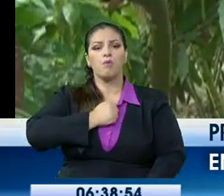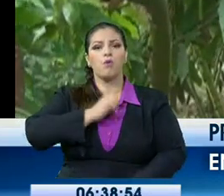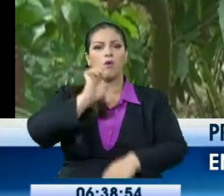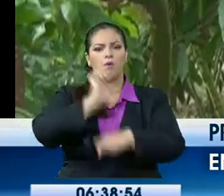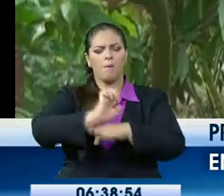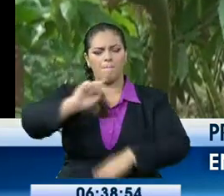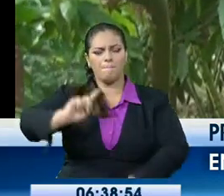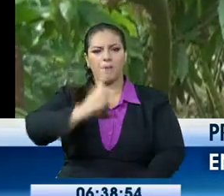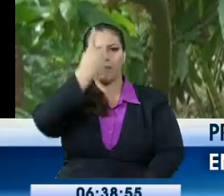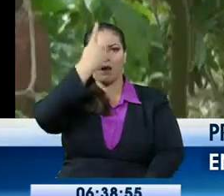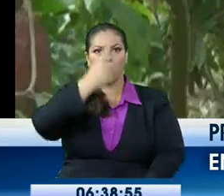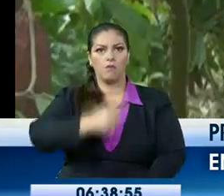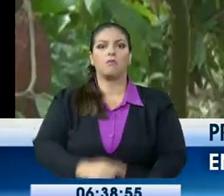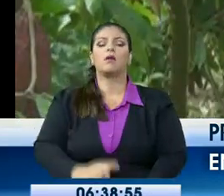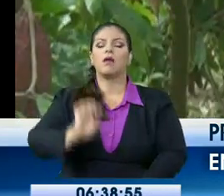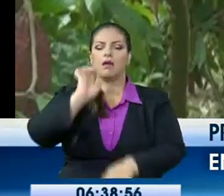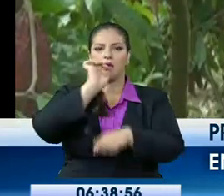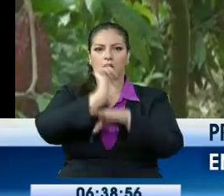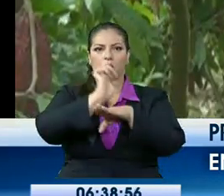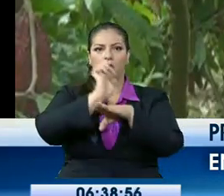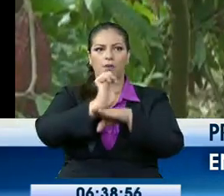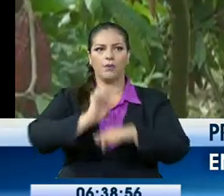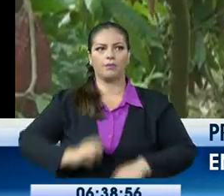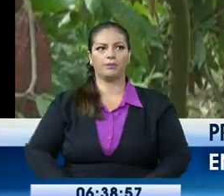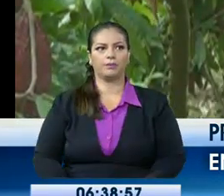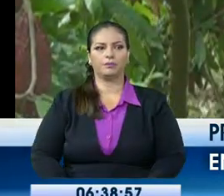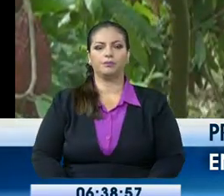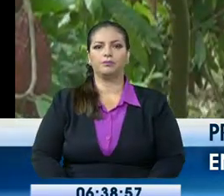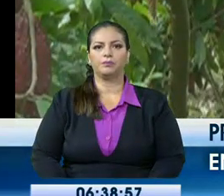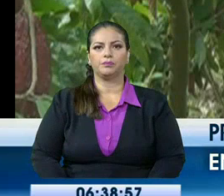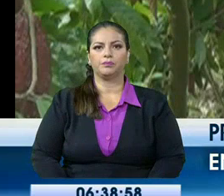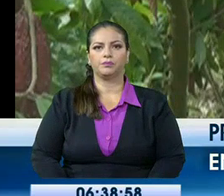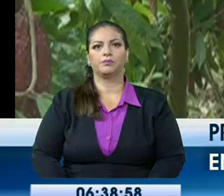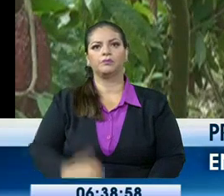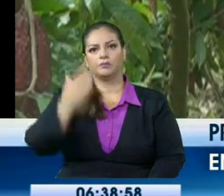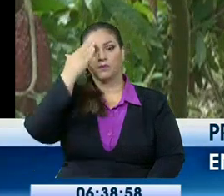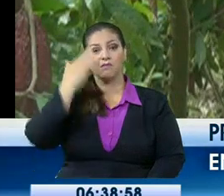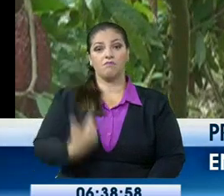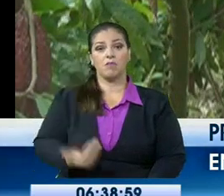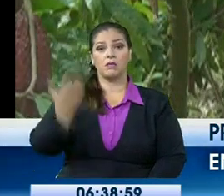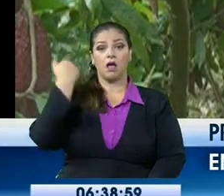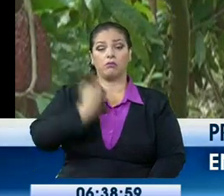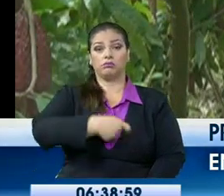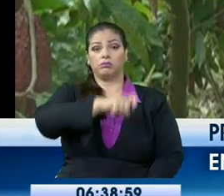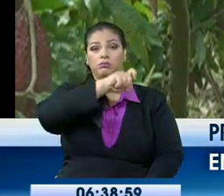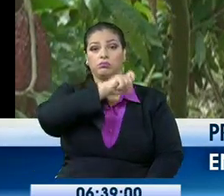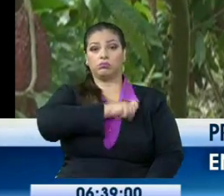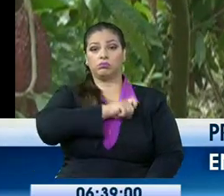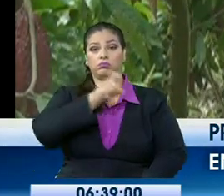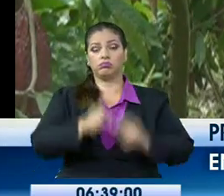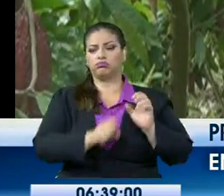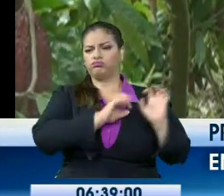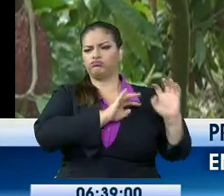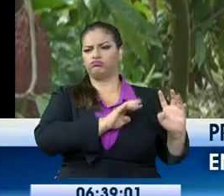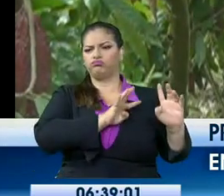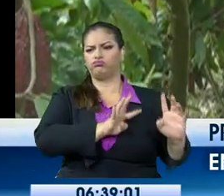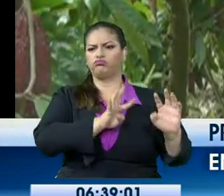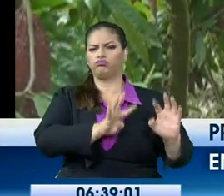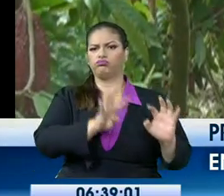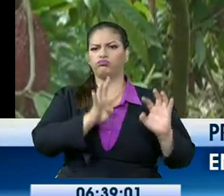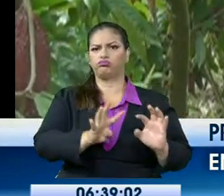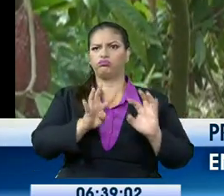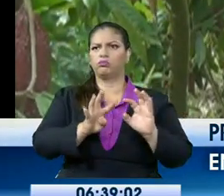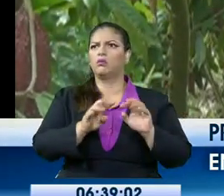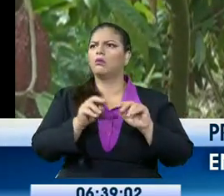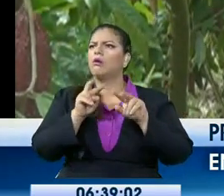cacao es antigua. Se sabe que desde la llegada de los españoles por la costa del Pacífico ya se observaban grandes árboles